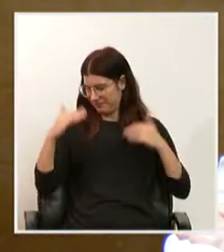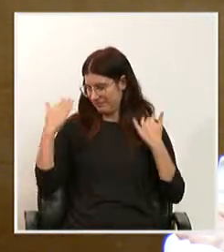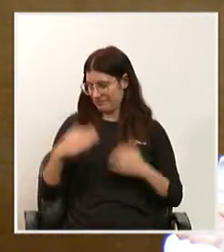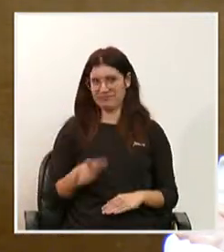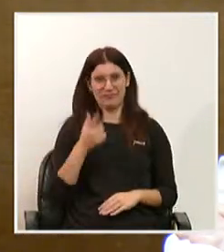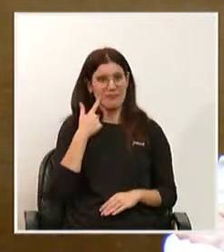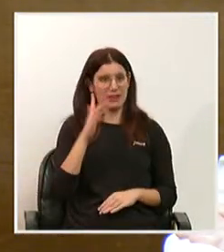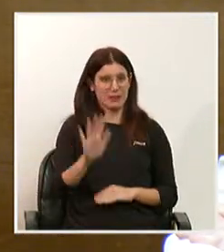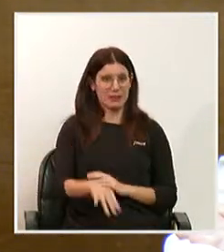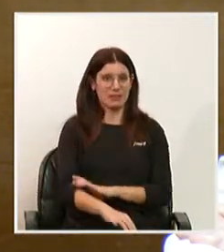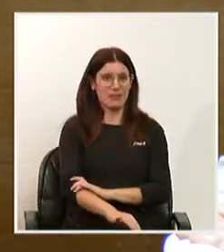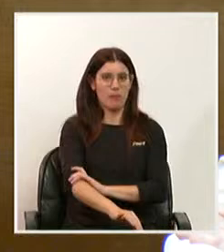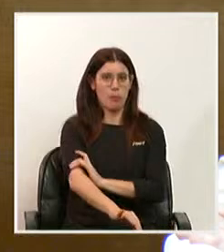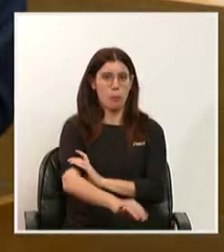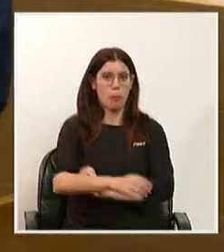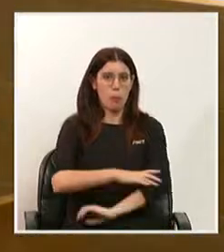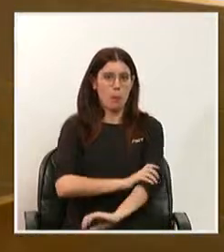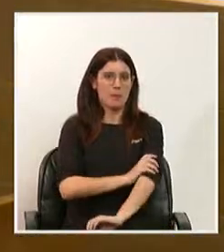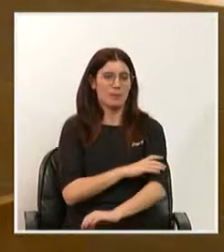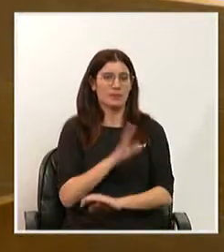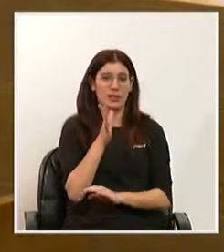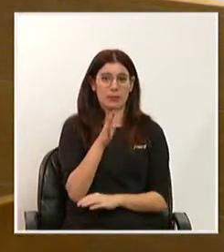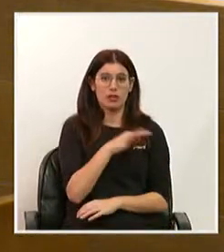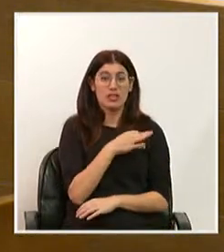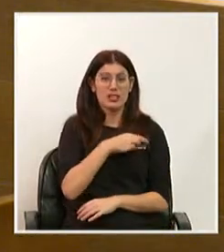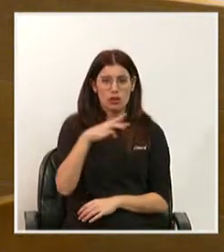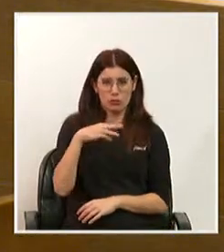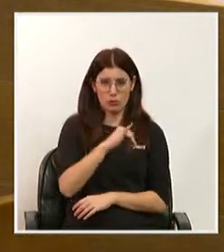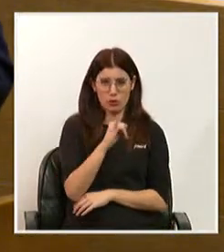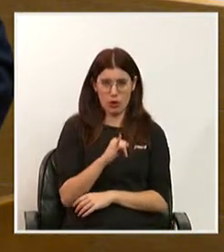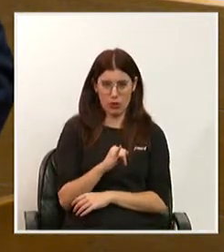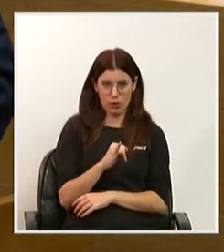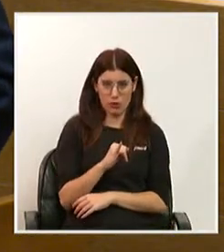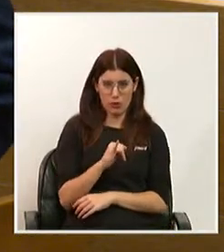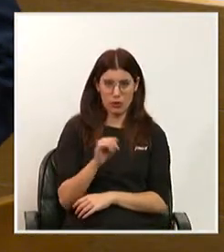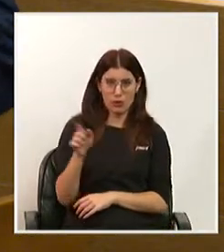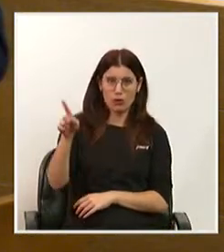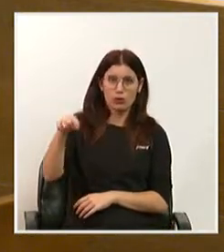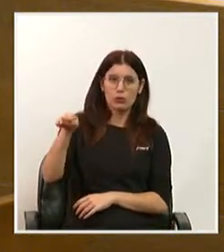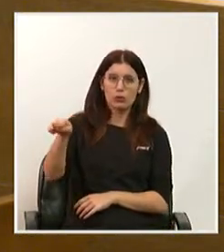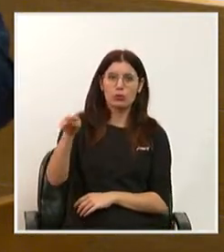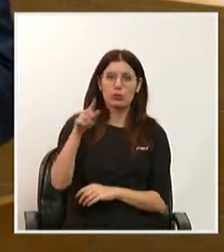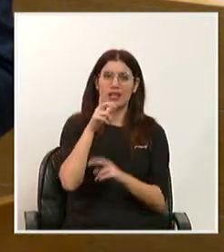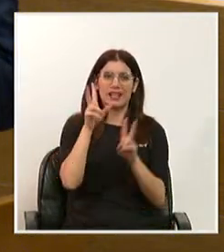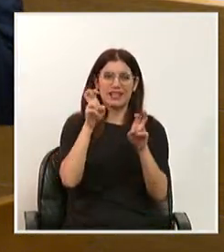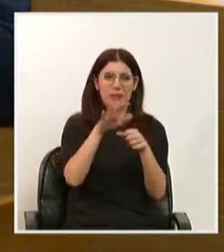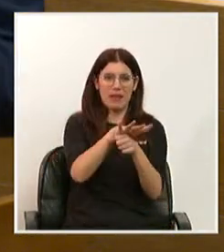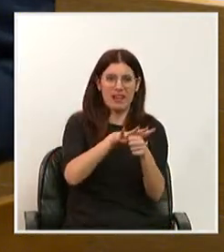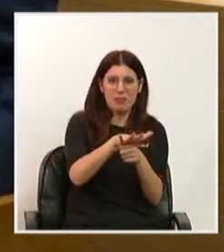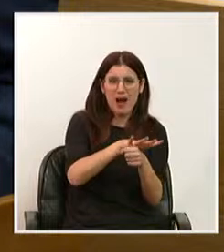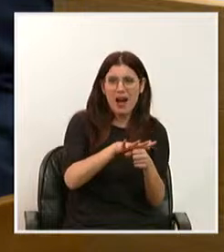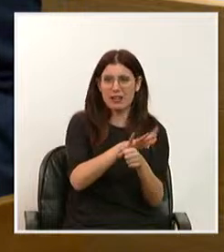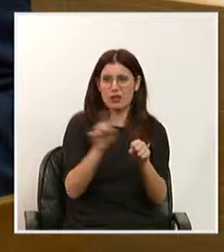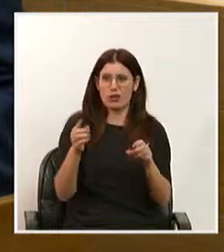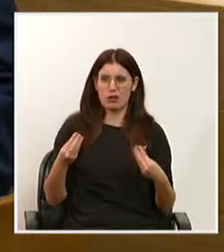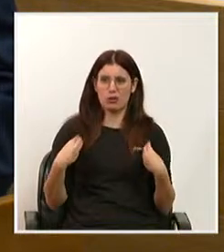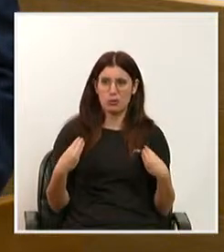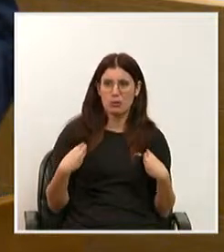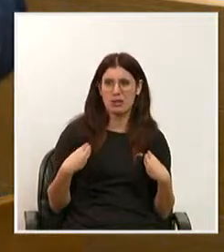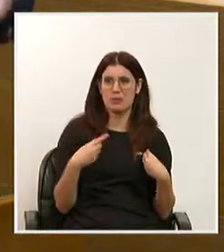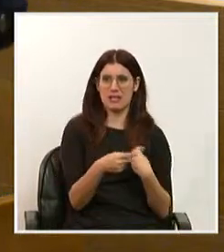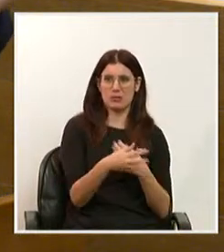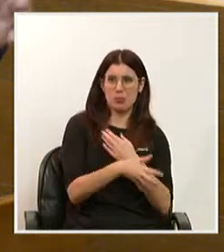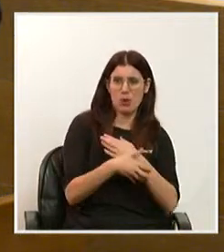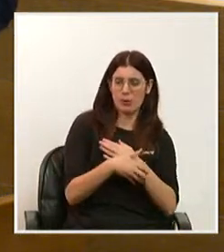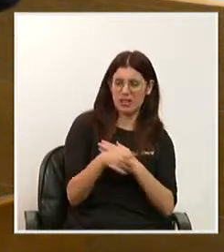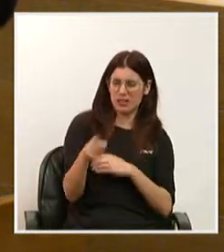jurídica pero señor Muñoz usted está con lo del barrio obrero y donde usted vive y yo dejo de vivir